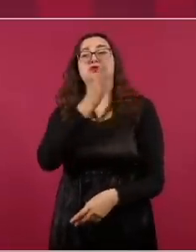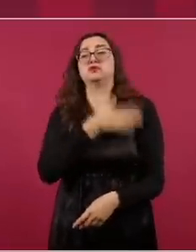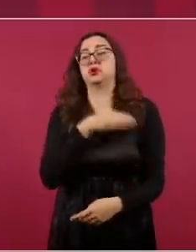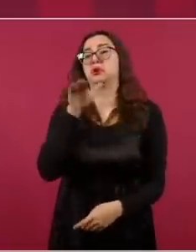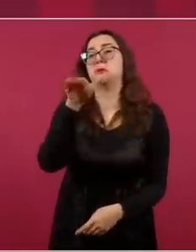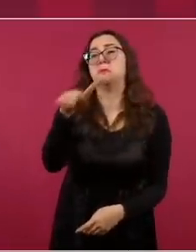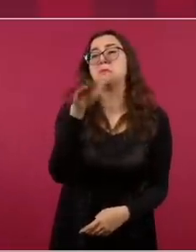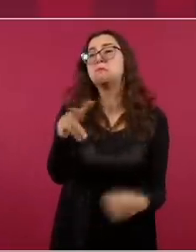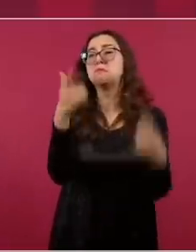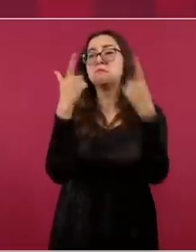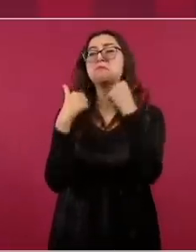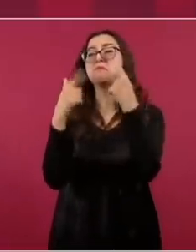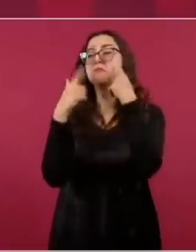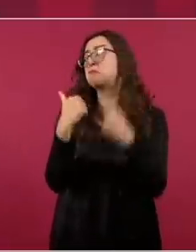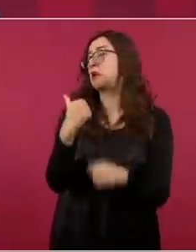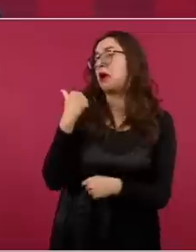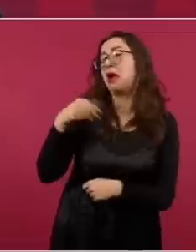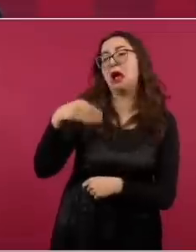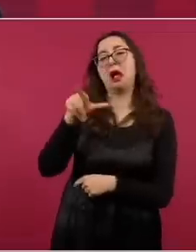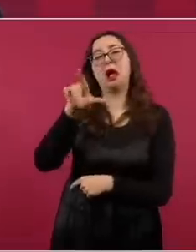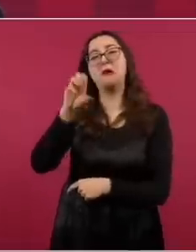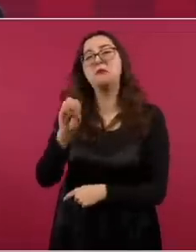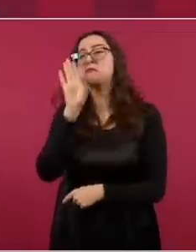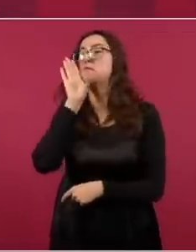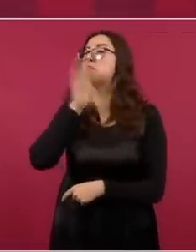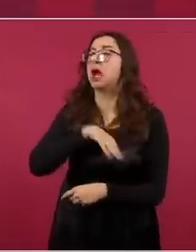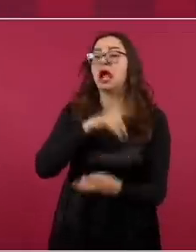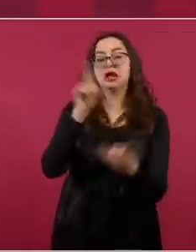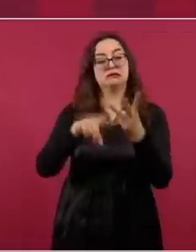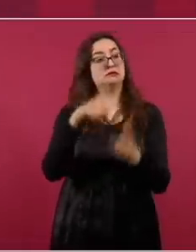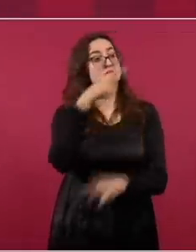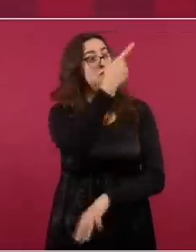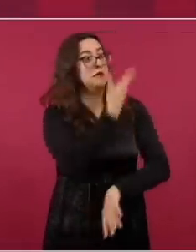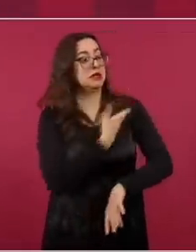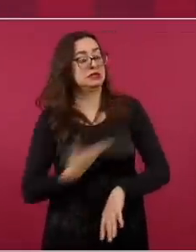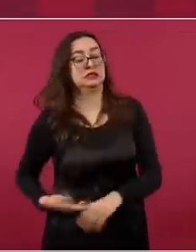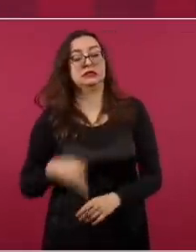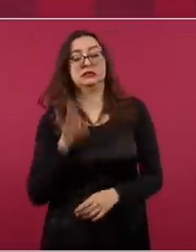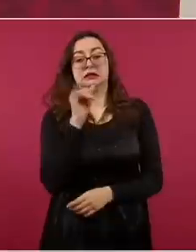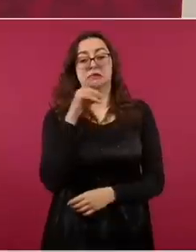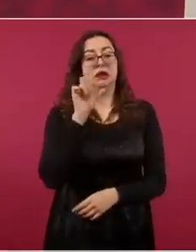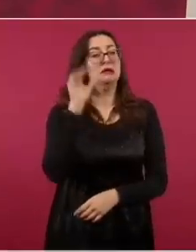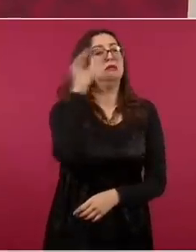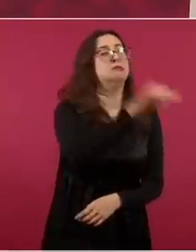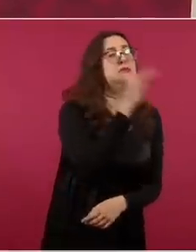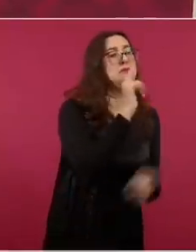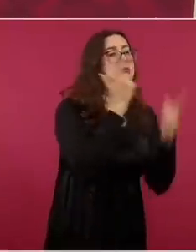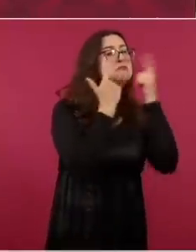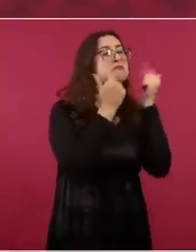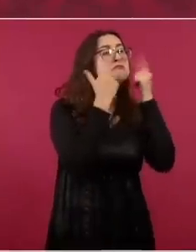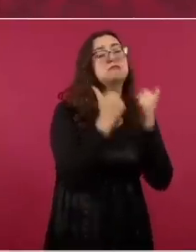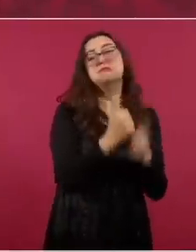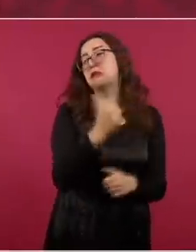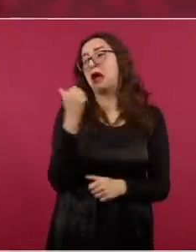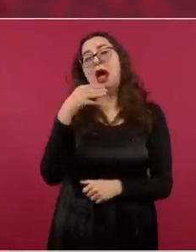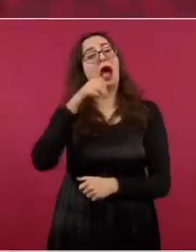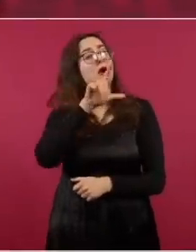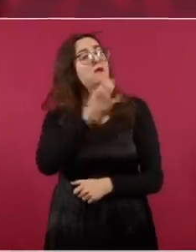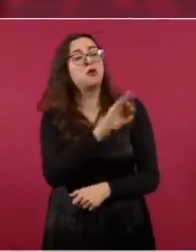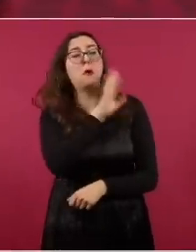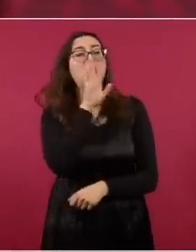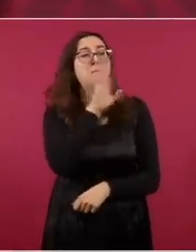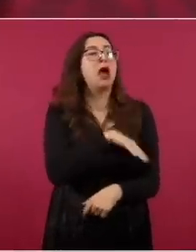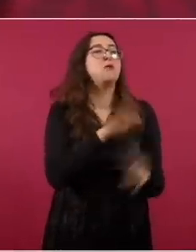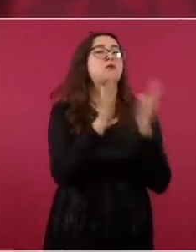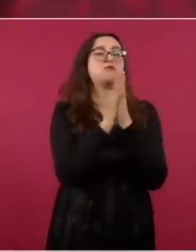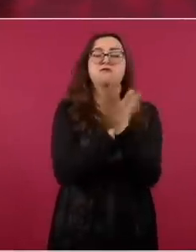a Washington a pedirle al presidente biden que intervenga porque